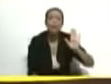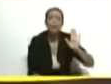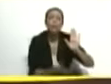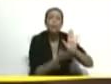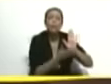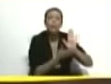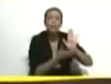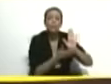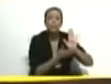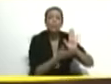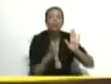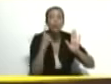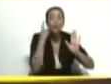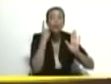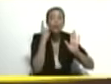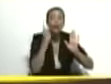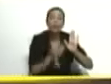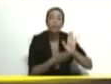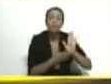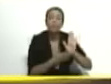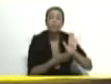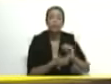Y Barbosa.